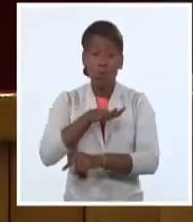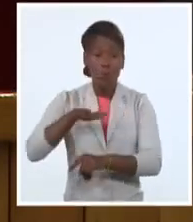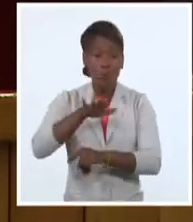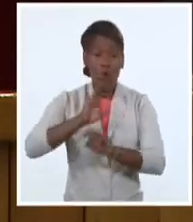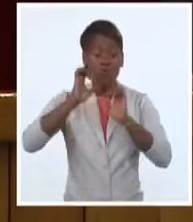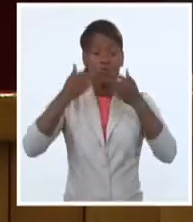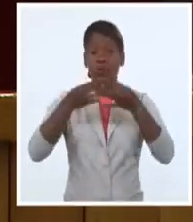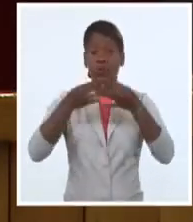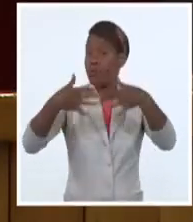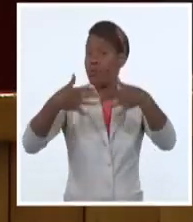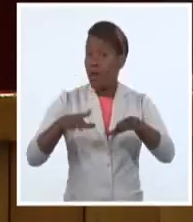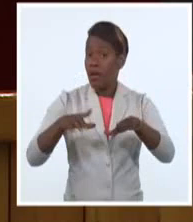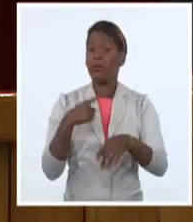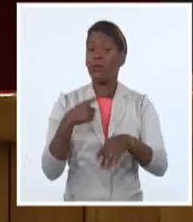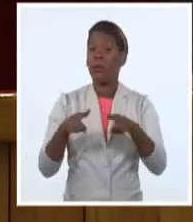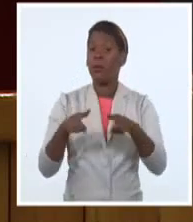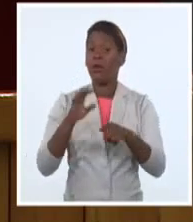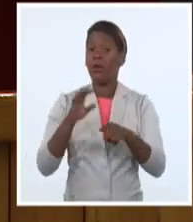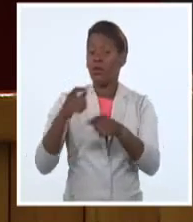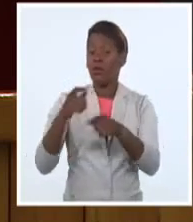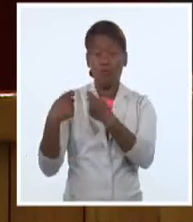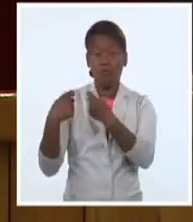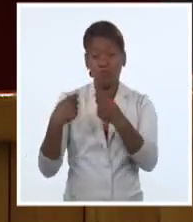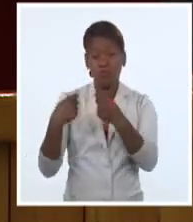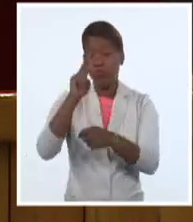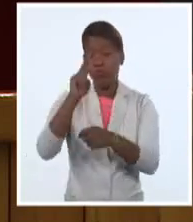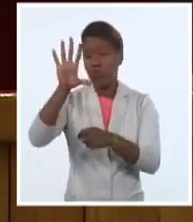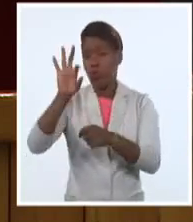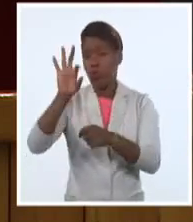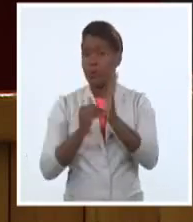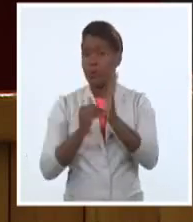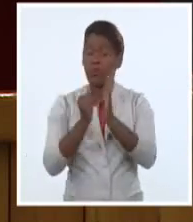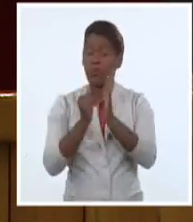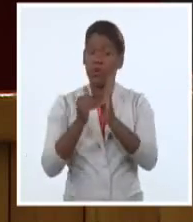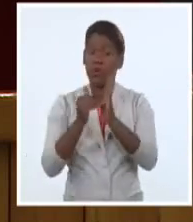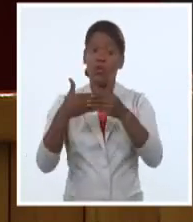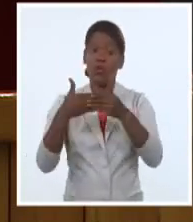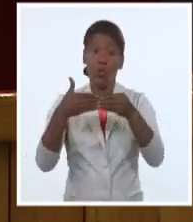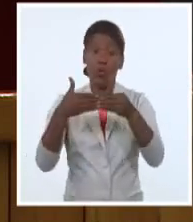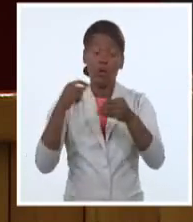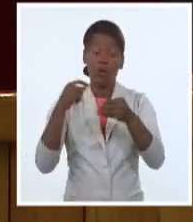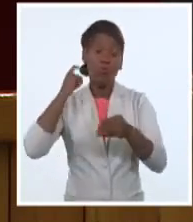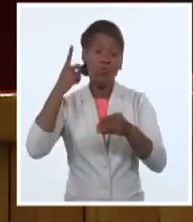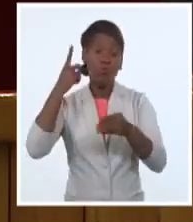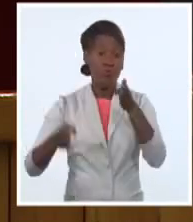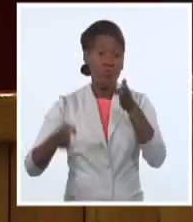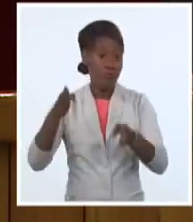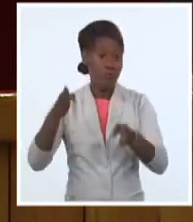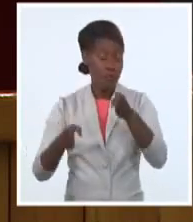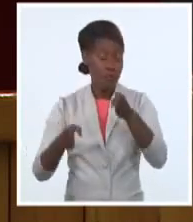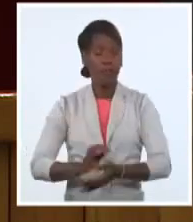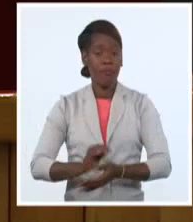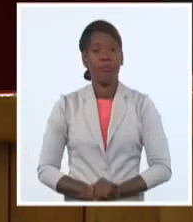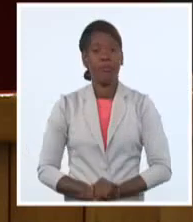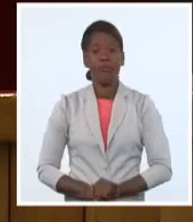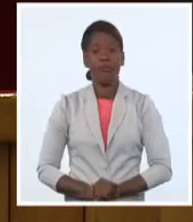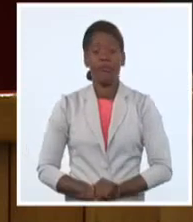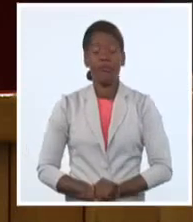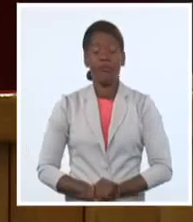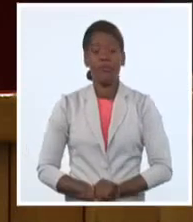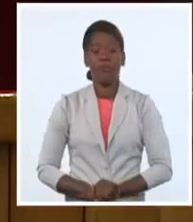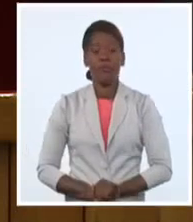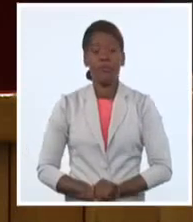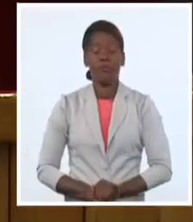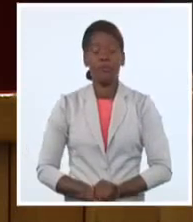nacional demandan como mínimo 250 millones de dólares por año. No haber ejecutado oportunamente